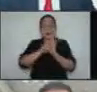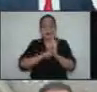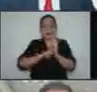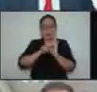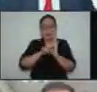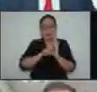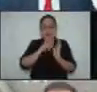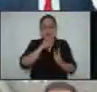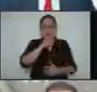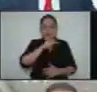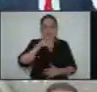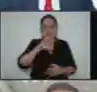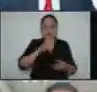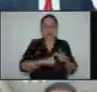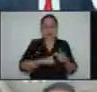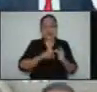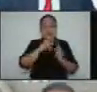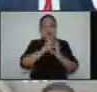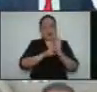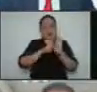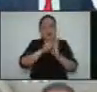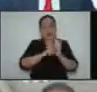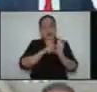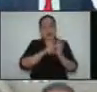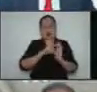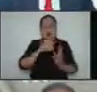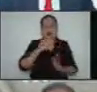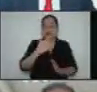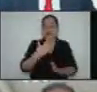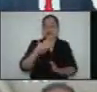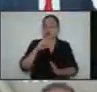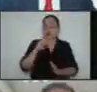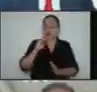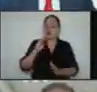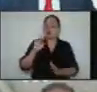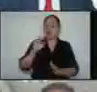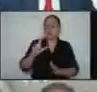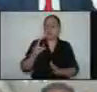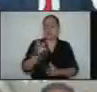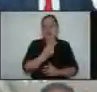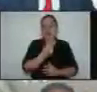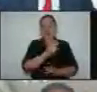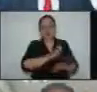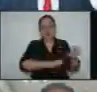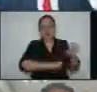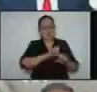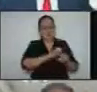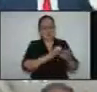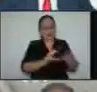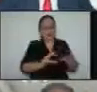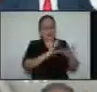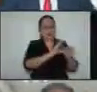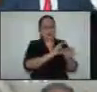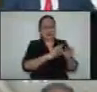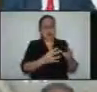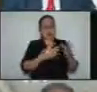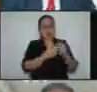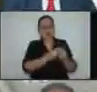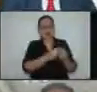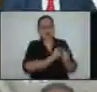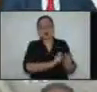Incorporated y Netflix Global, que son las empresas que a quienes a través de Alebrije le